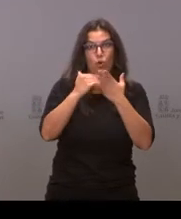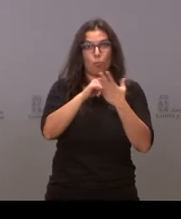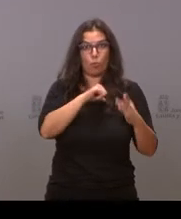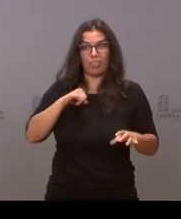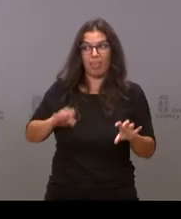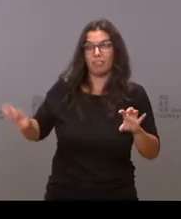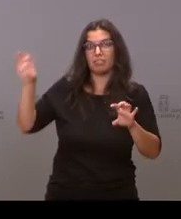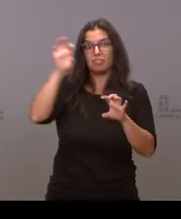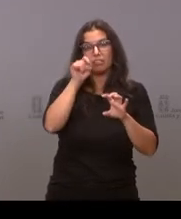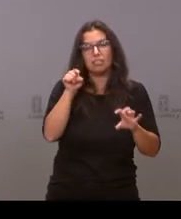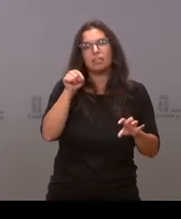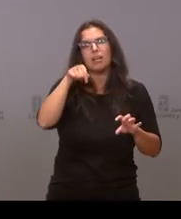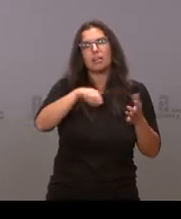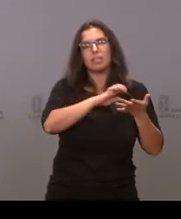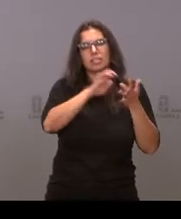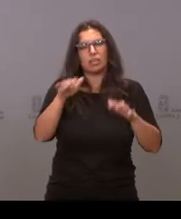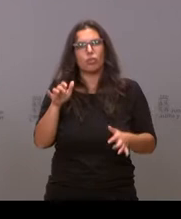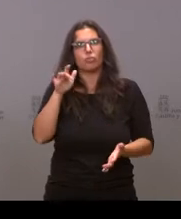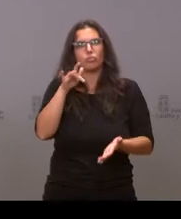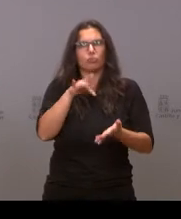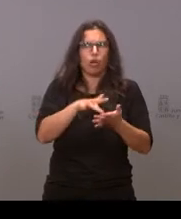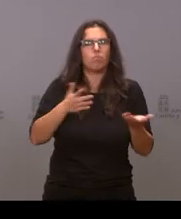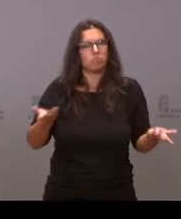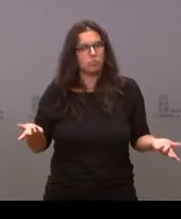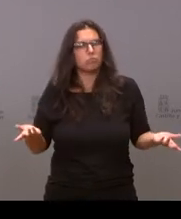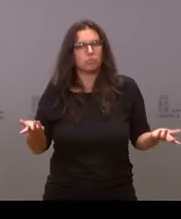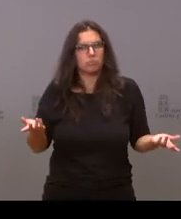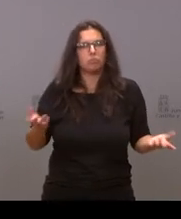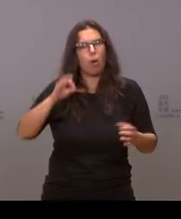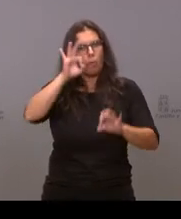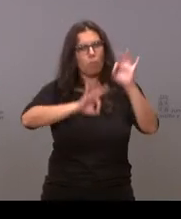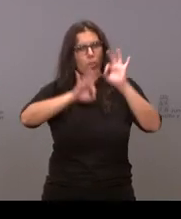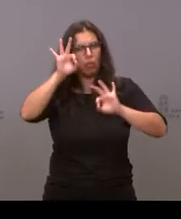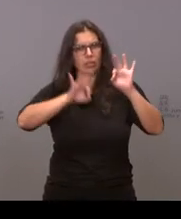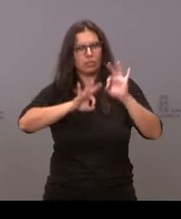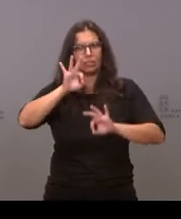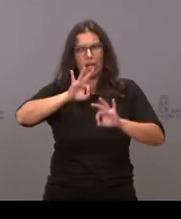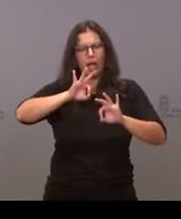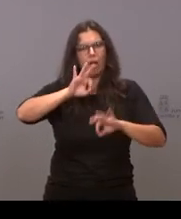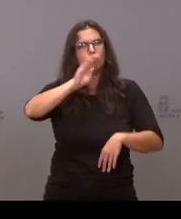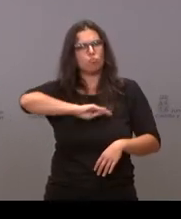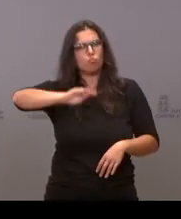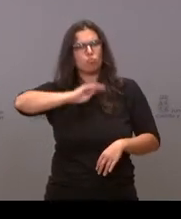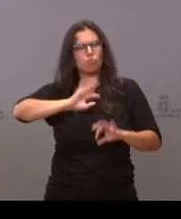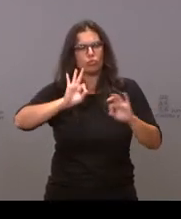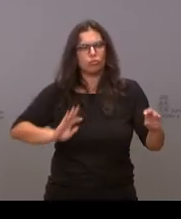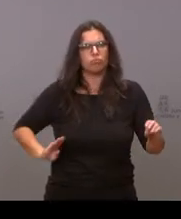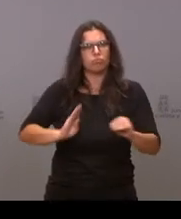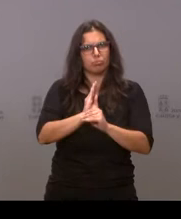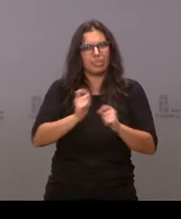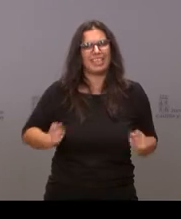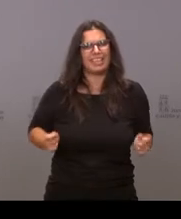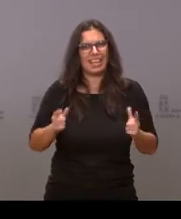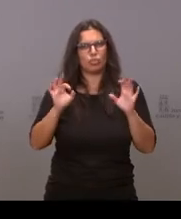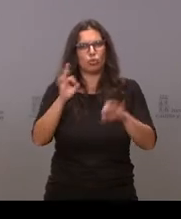que tiene bueno pues un mayor porcentaje de inversión de gasto en el ámbito sanitario